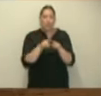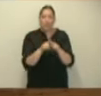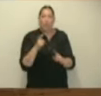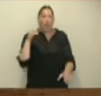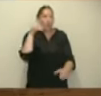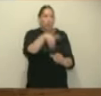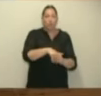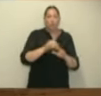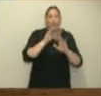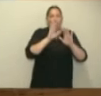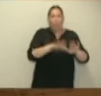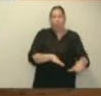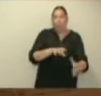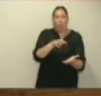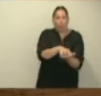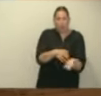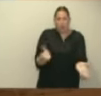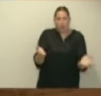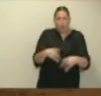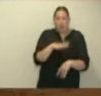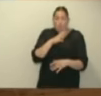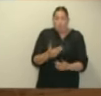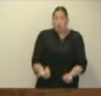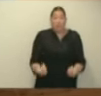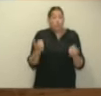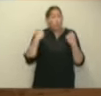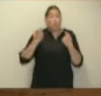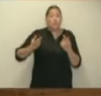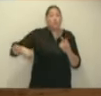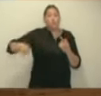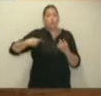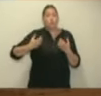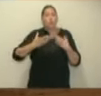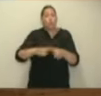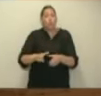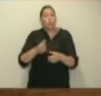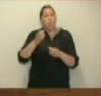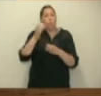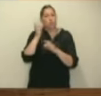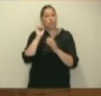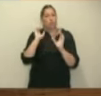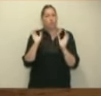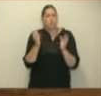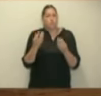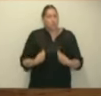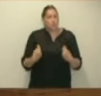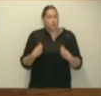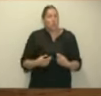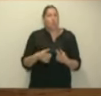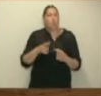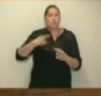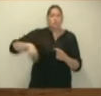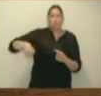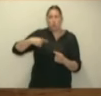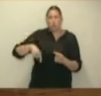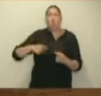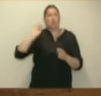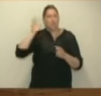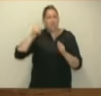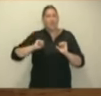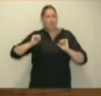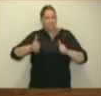cuestión, por responsabilidad, por la responsabilidad de todos los grupos de esta Cámara, puesto que si nosotros ejercemos la